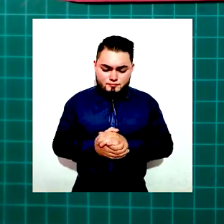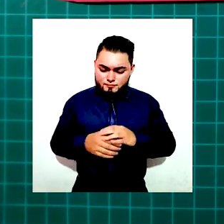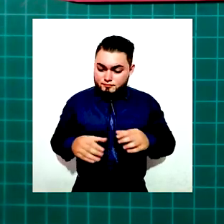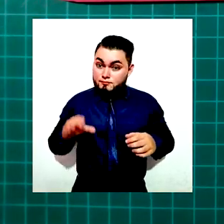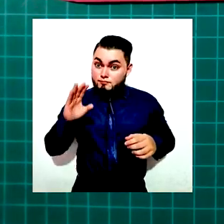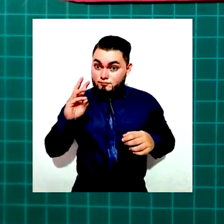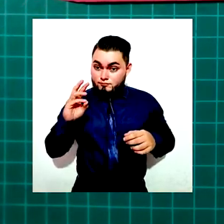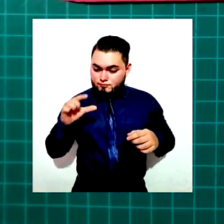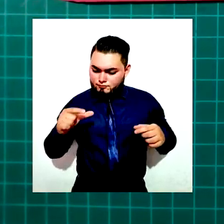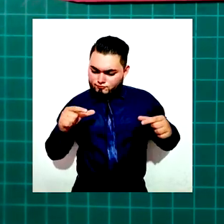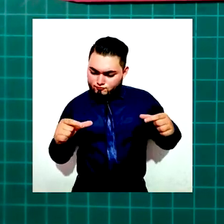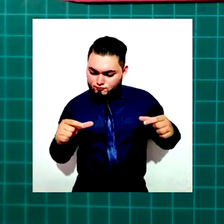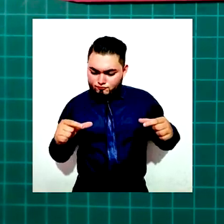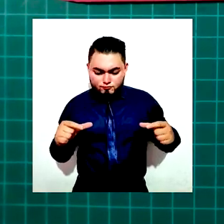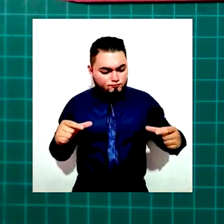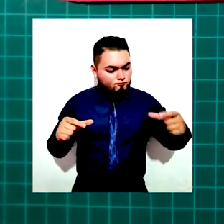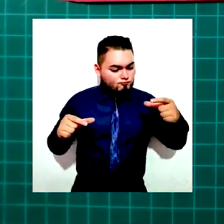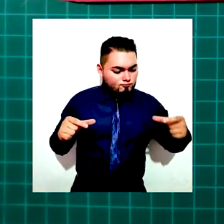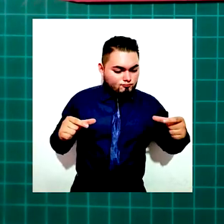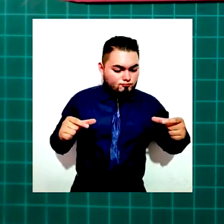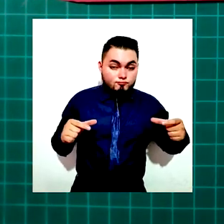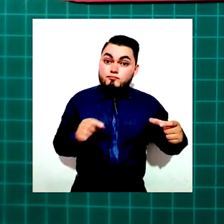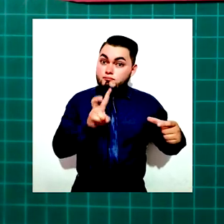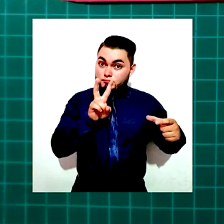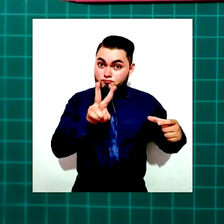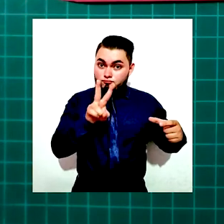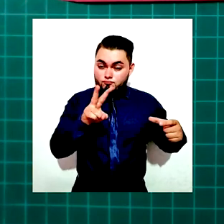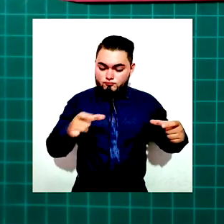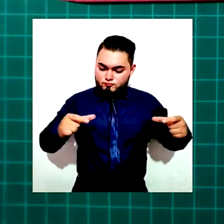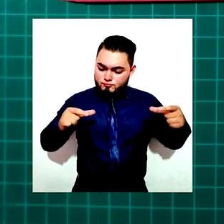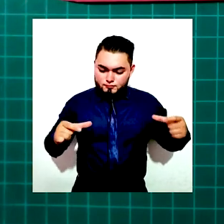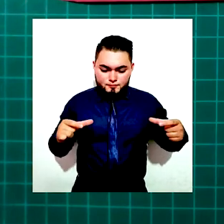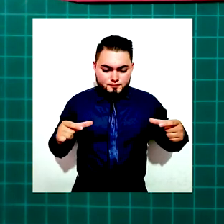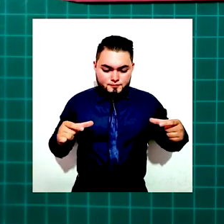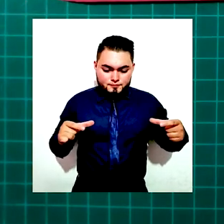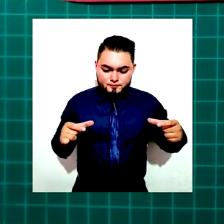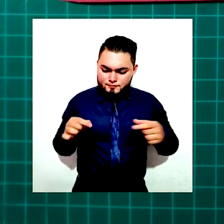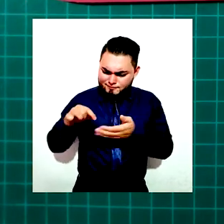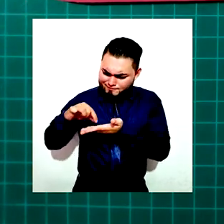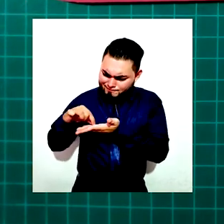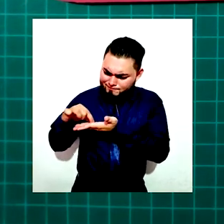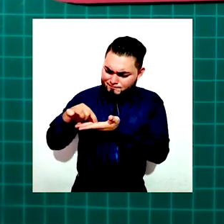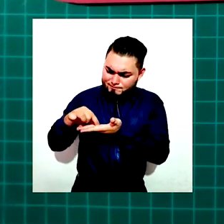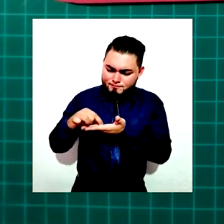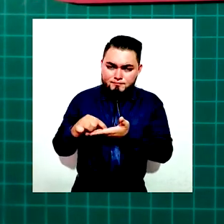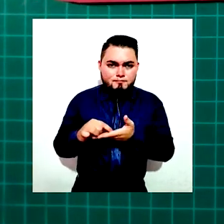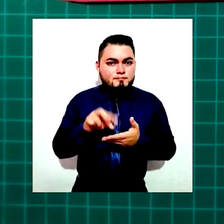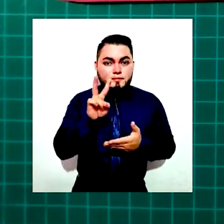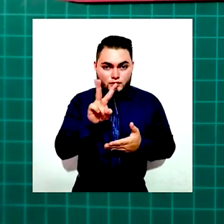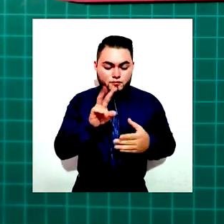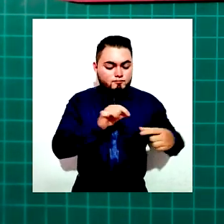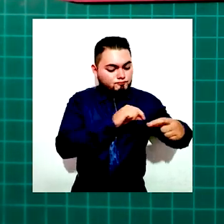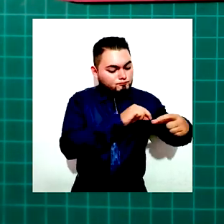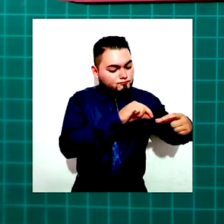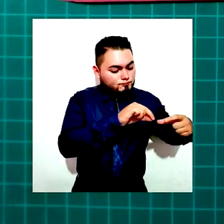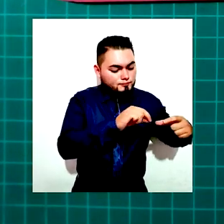mediremos 6 centímetros desde cada extremo hacia el interior y haremos una marca.